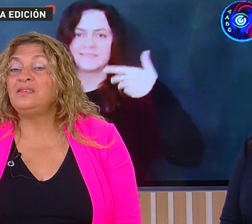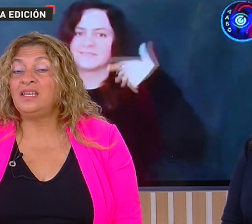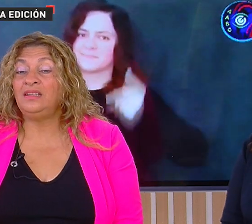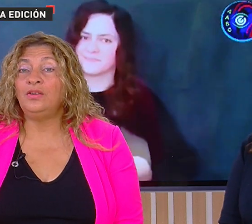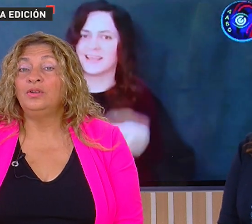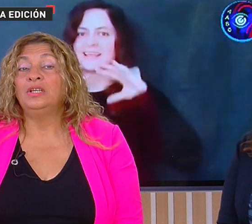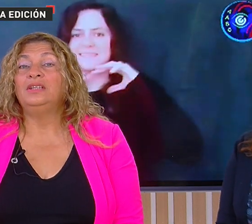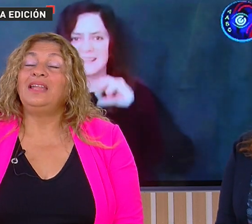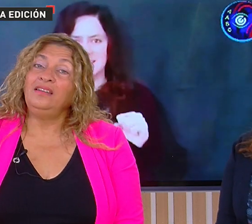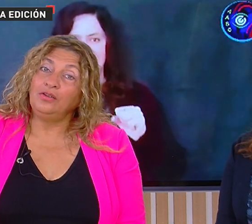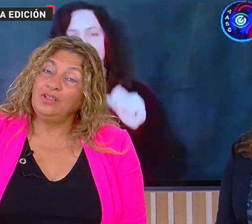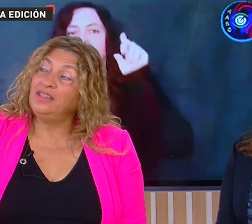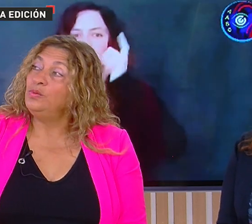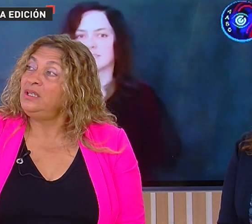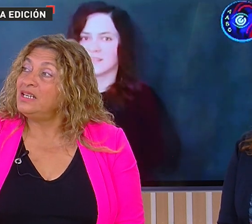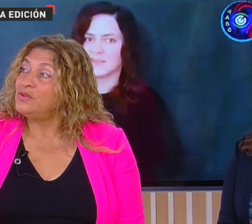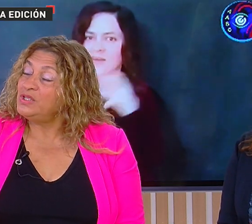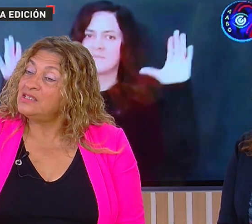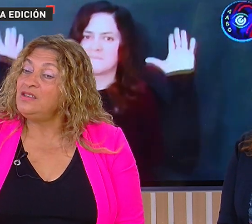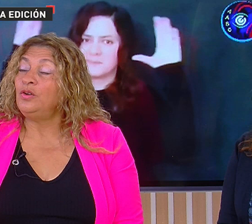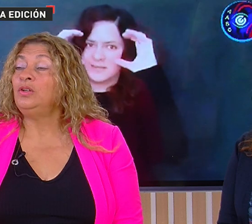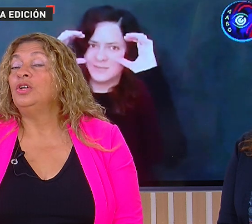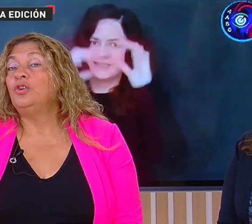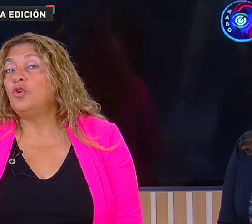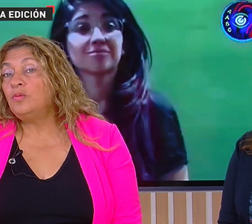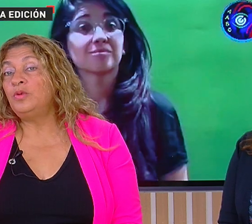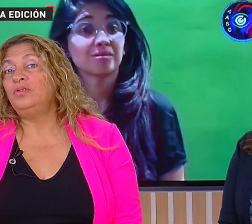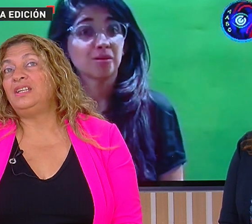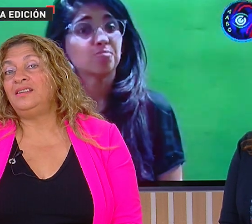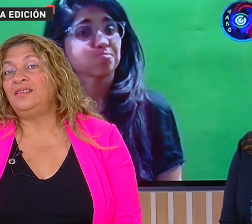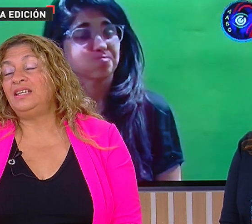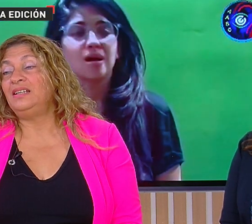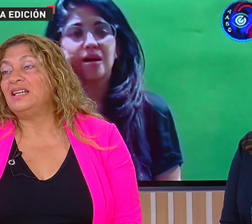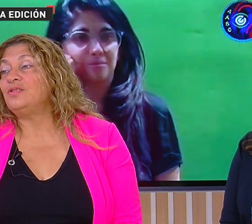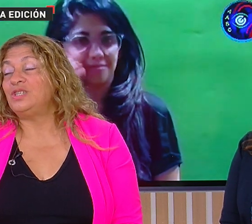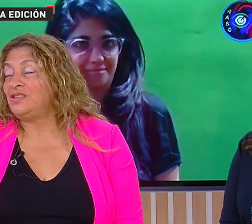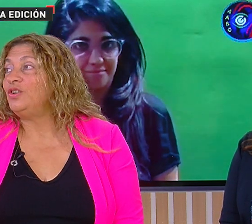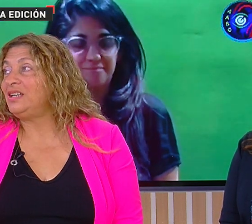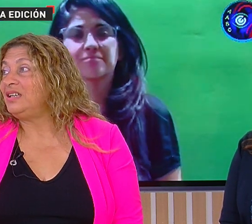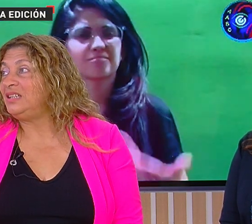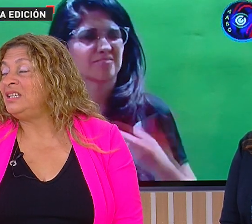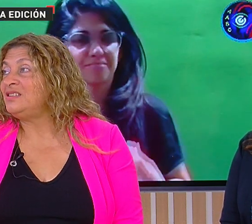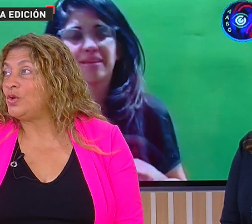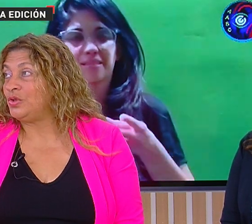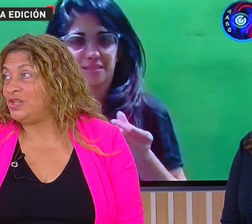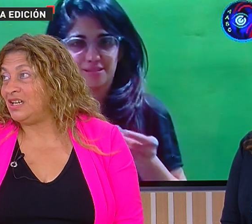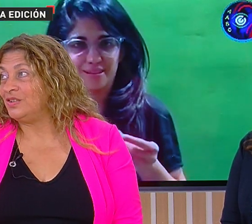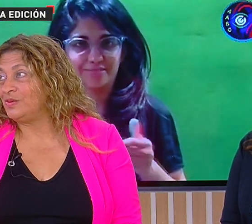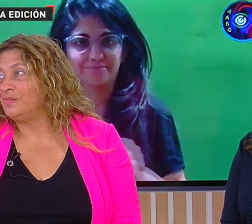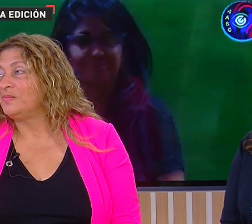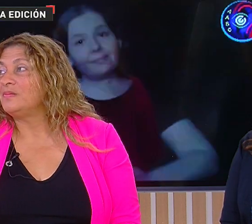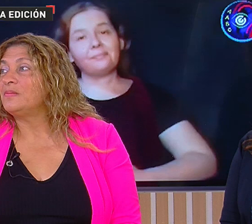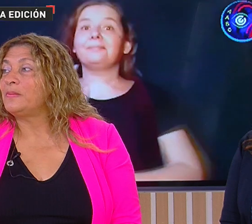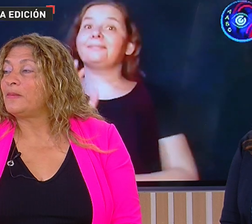estamos haciendo, tanto desde nuestra asociación como desde la Asociación Argentina de